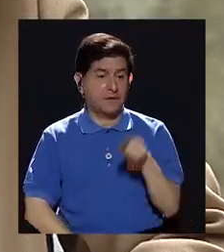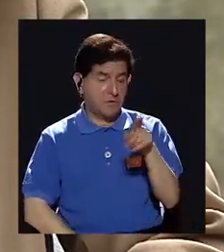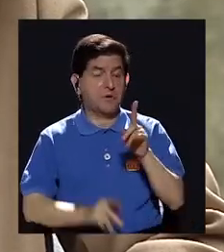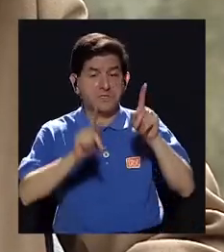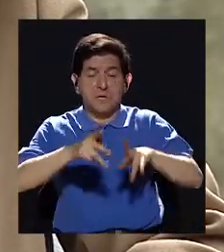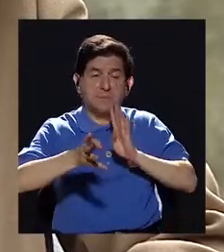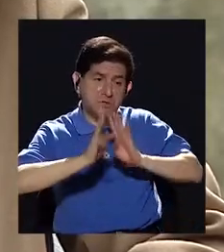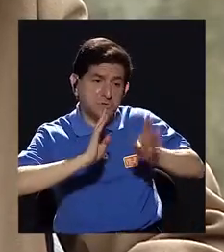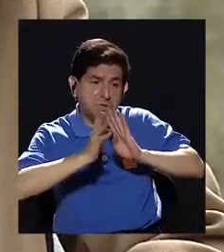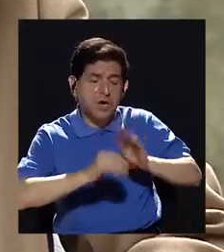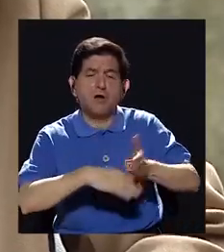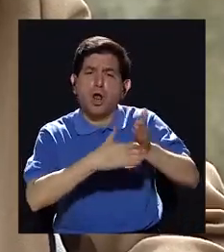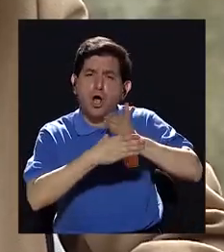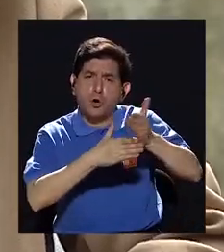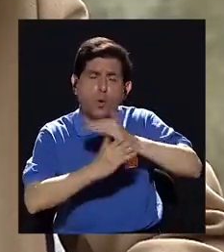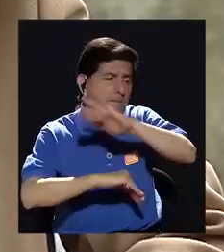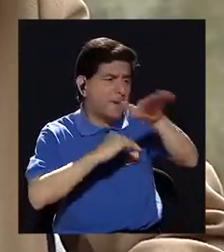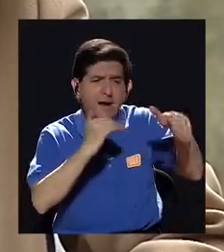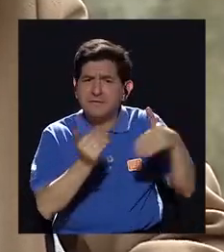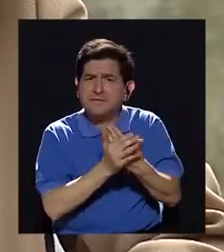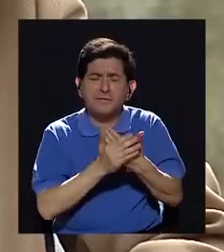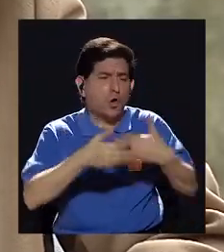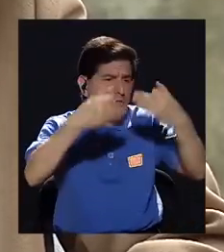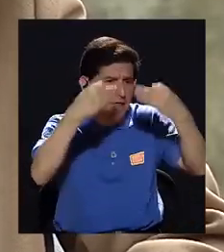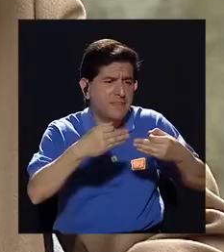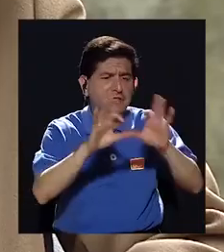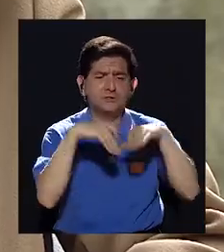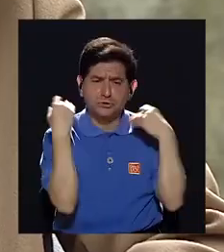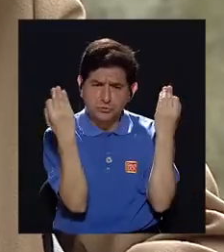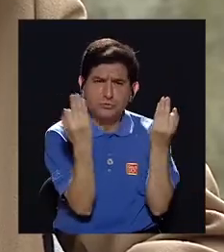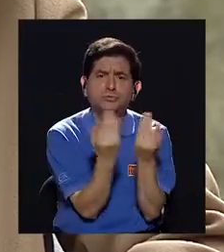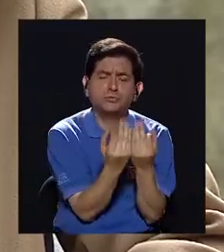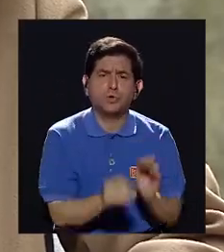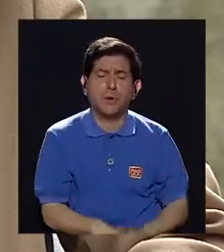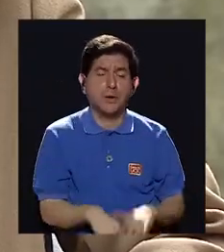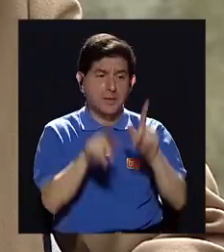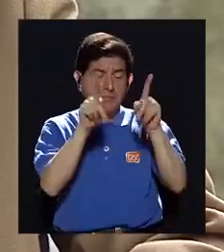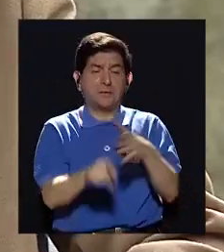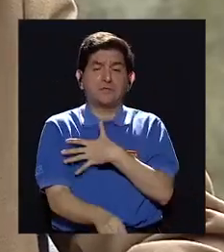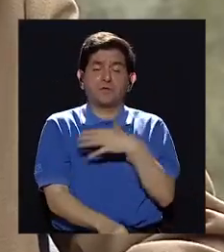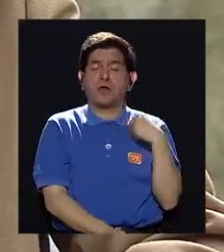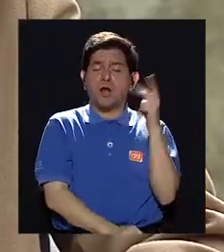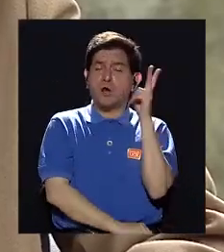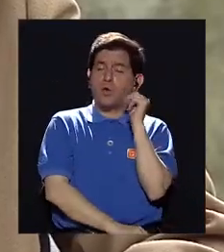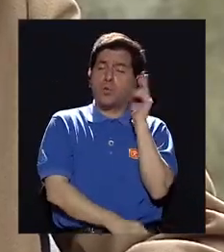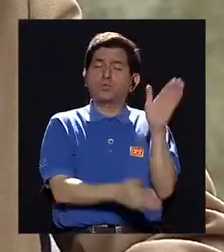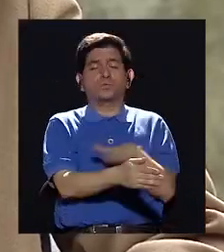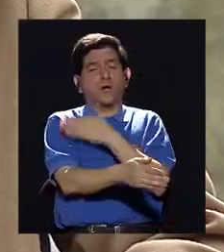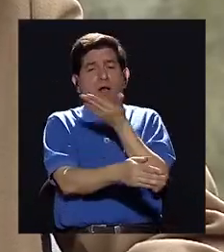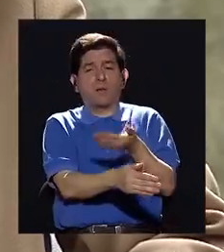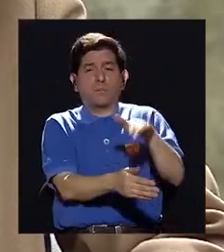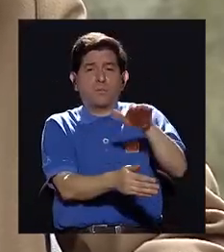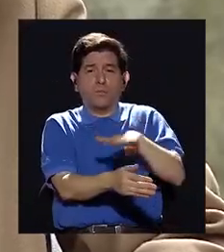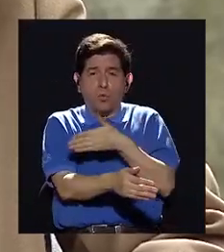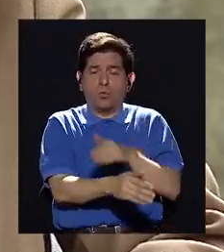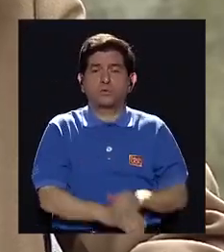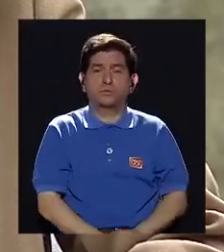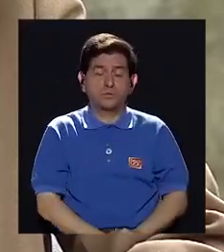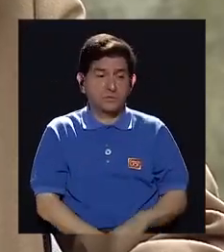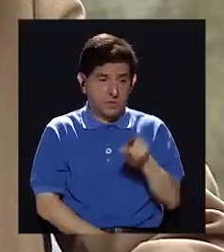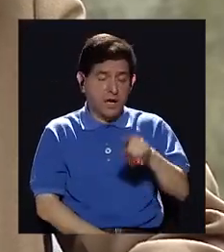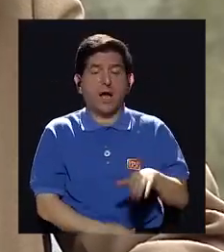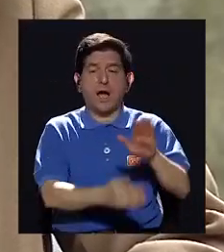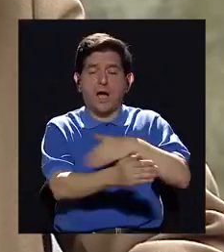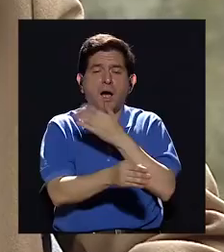hablar con ellos, compartir todas las decisiones de la familia, si la persona le gusta escuchar música,